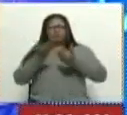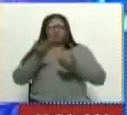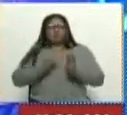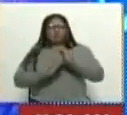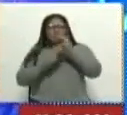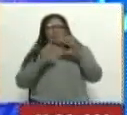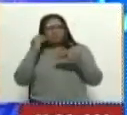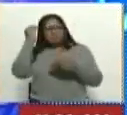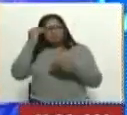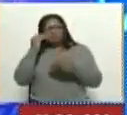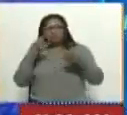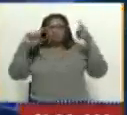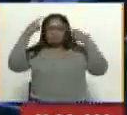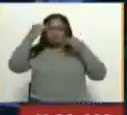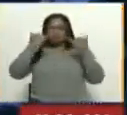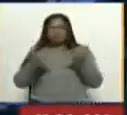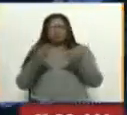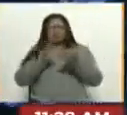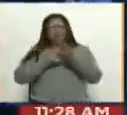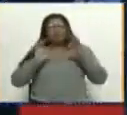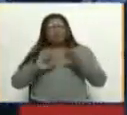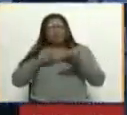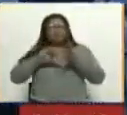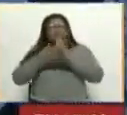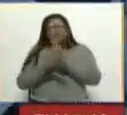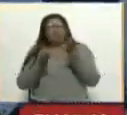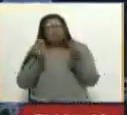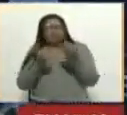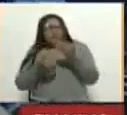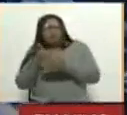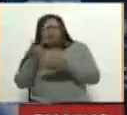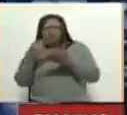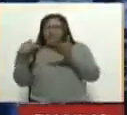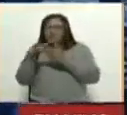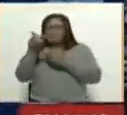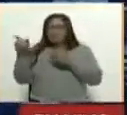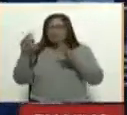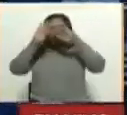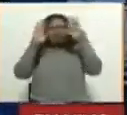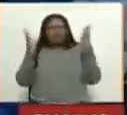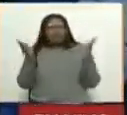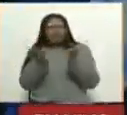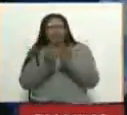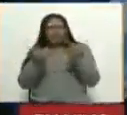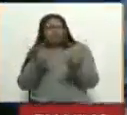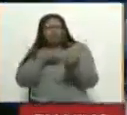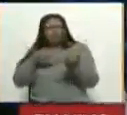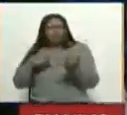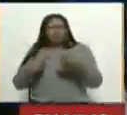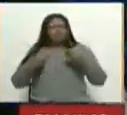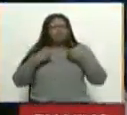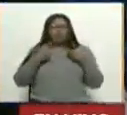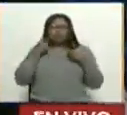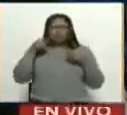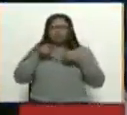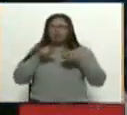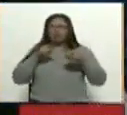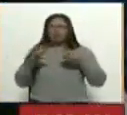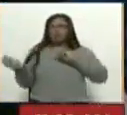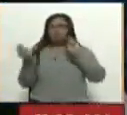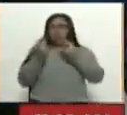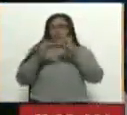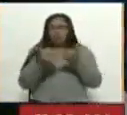comandante Chávez que fueron de alguna manera significativas para el resto del mundo como lo fueron para nosotros vamos a tener una discusión sobre